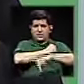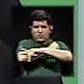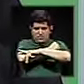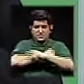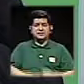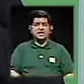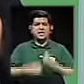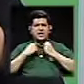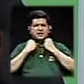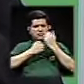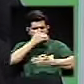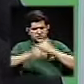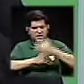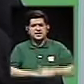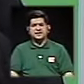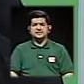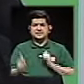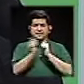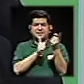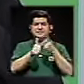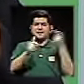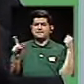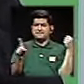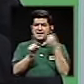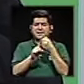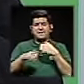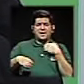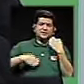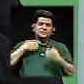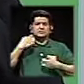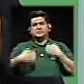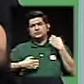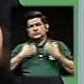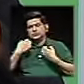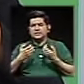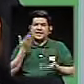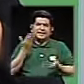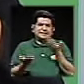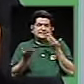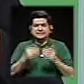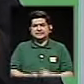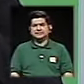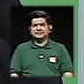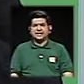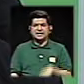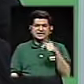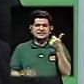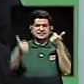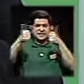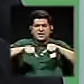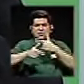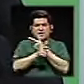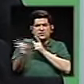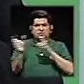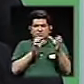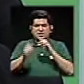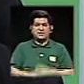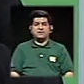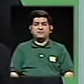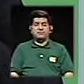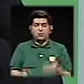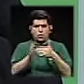fortalecido y superado aquel primer impacto anímico eh emocional del tratado de libre comercio